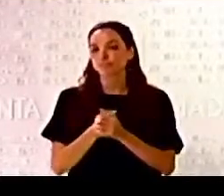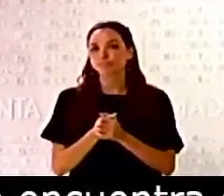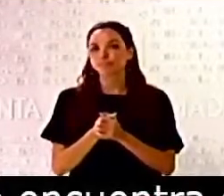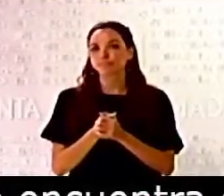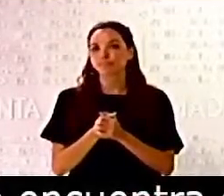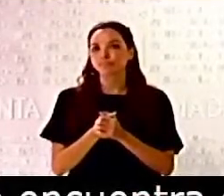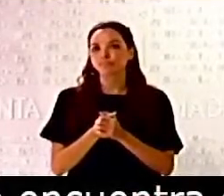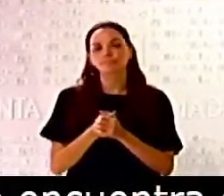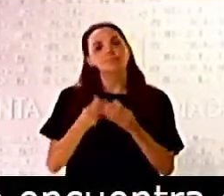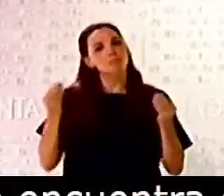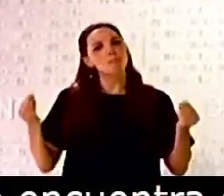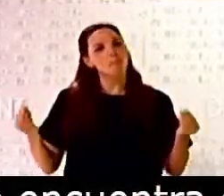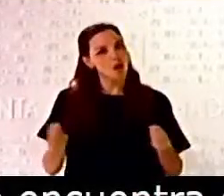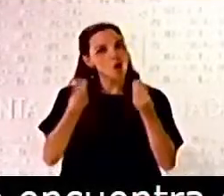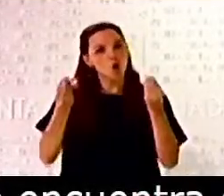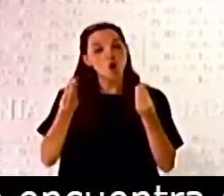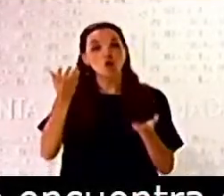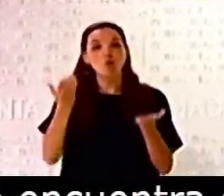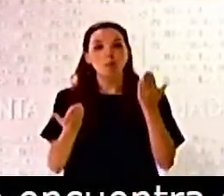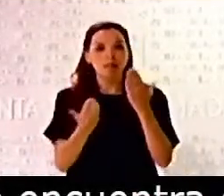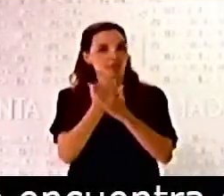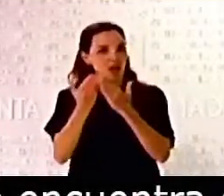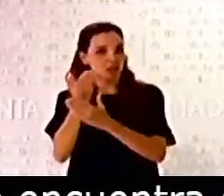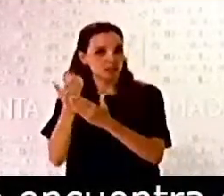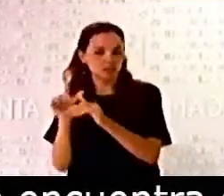mejor que hace unos días.